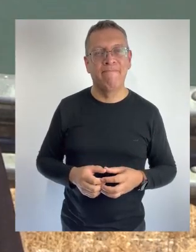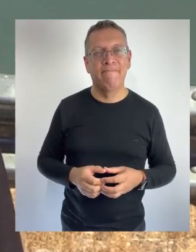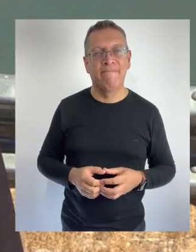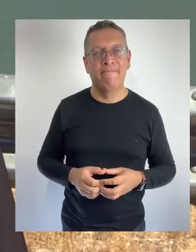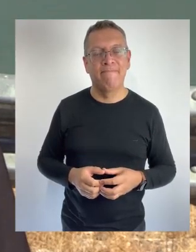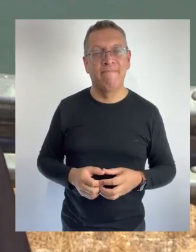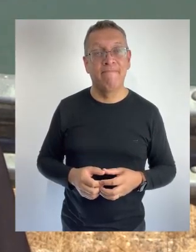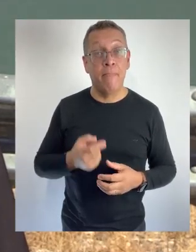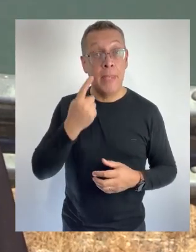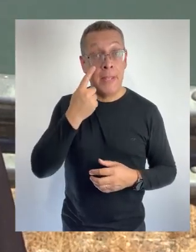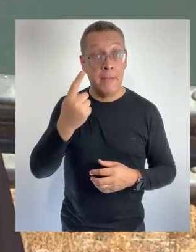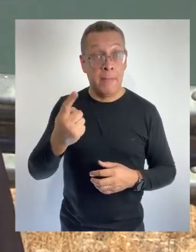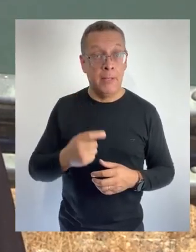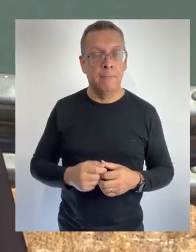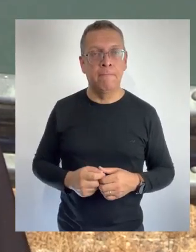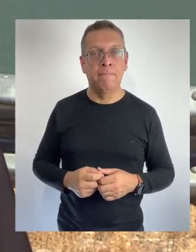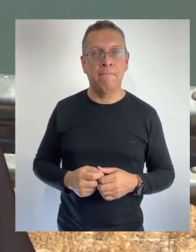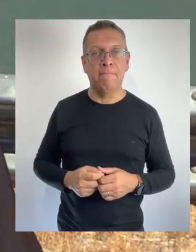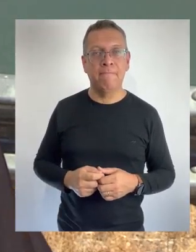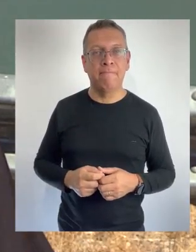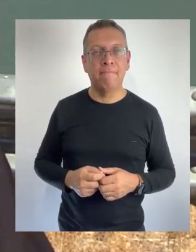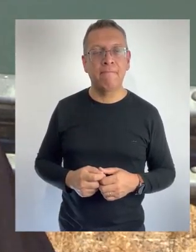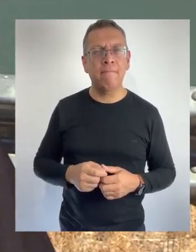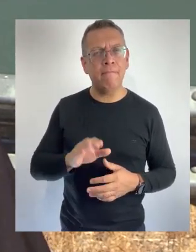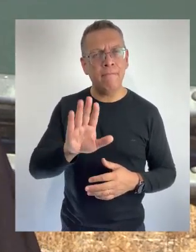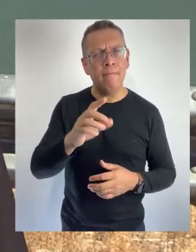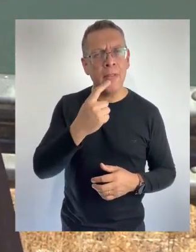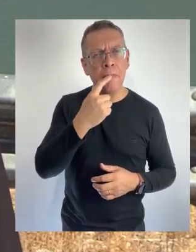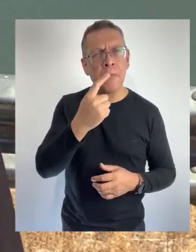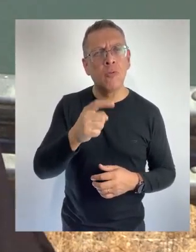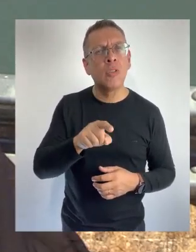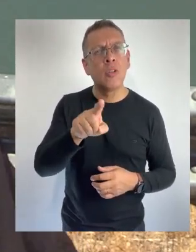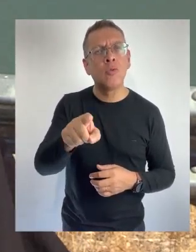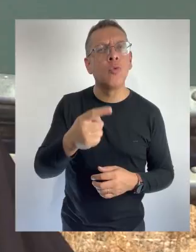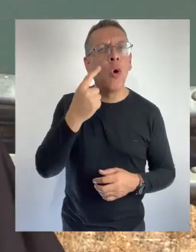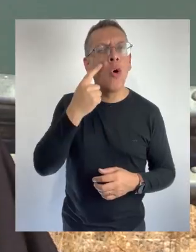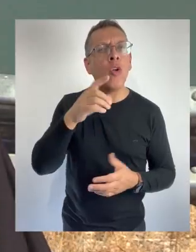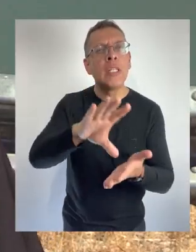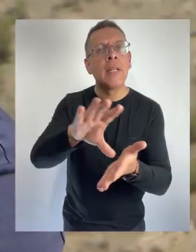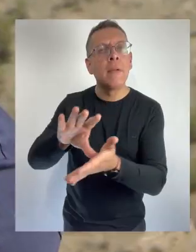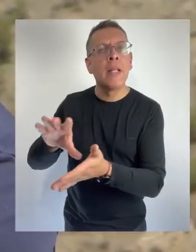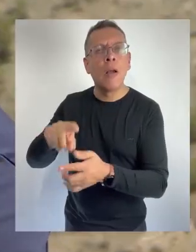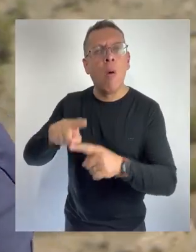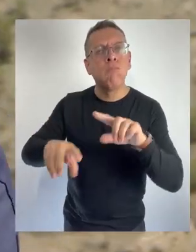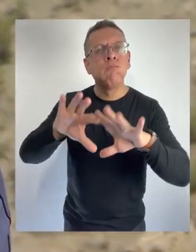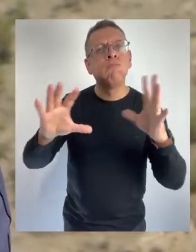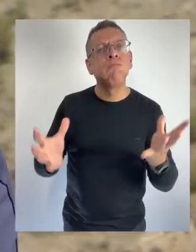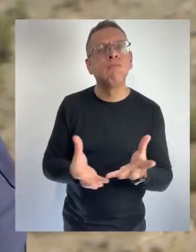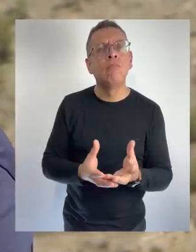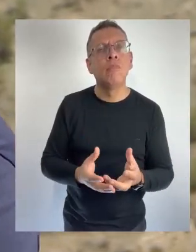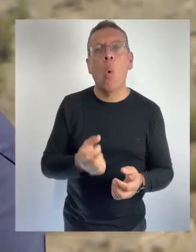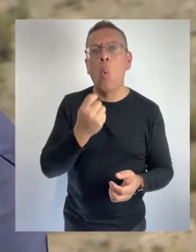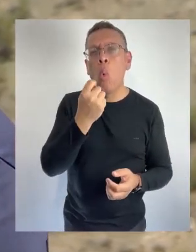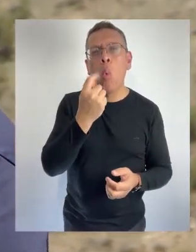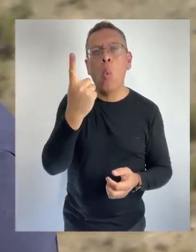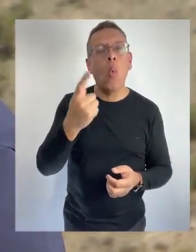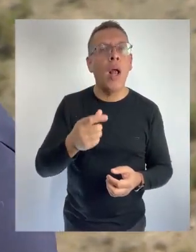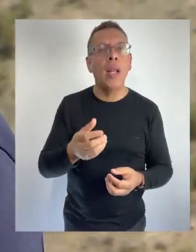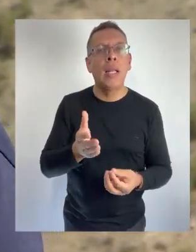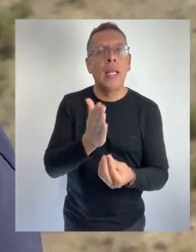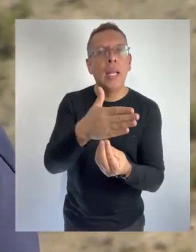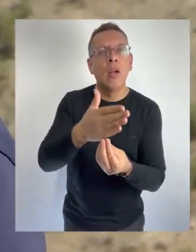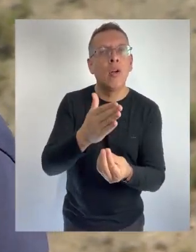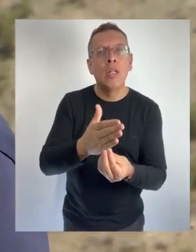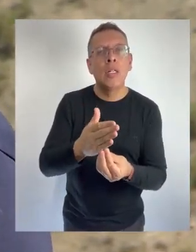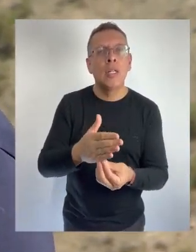uh-huh. Entonces, solo salchar. Y una pregunta, tú que has estado por el mundo, la cocina china te gusta. ¿Cuál es la mejor cocina que te ha gustado entre